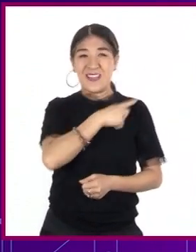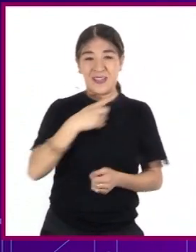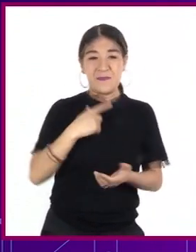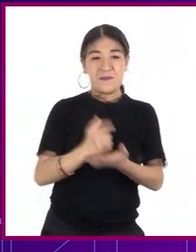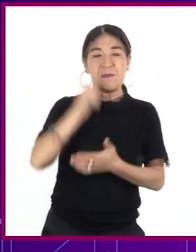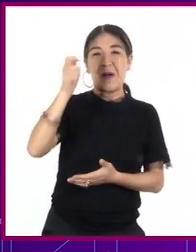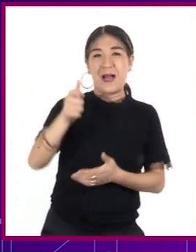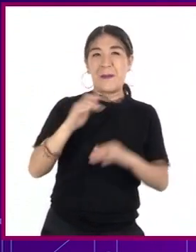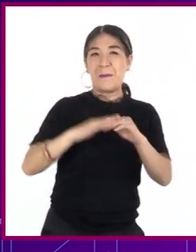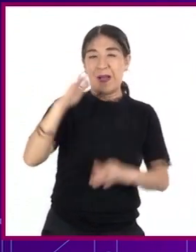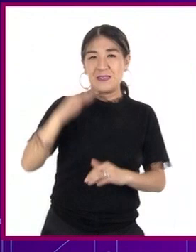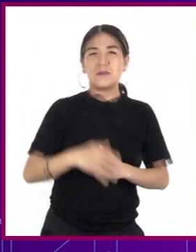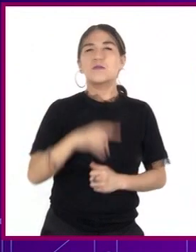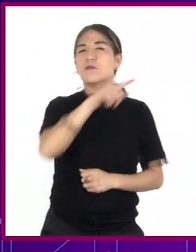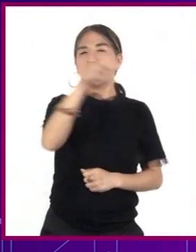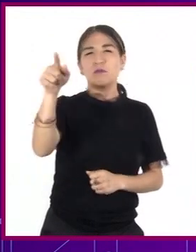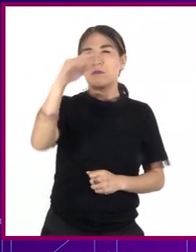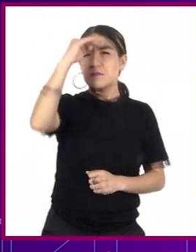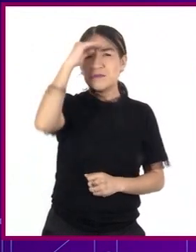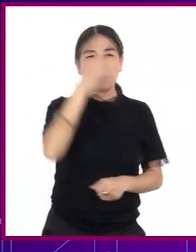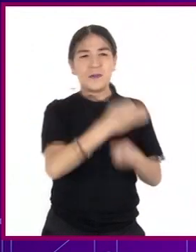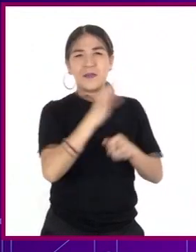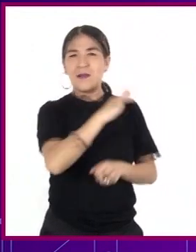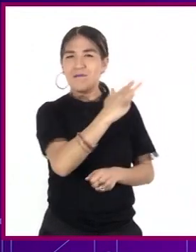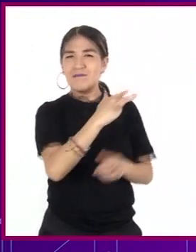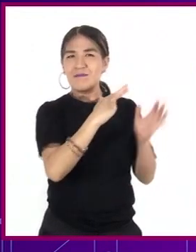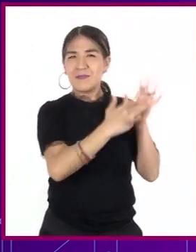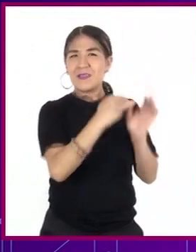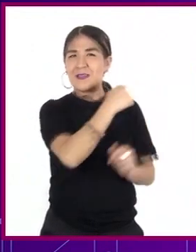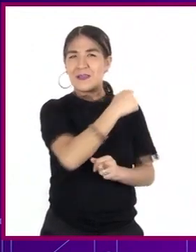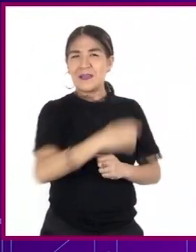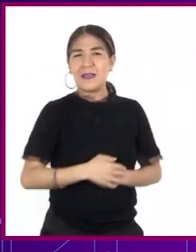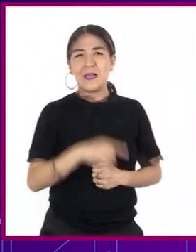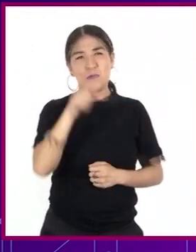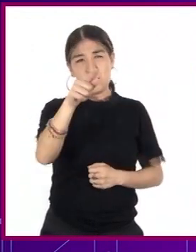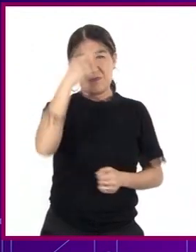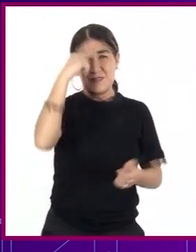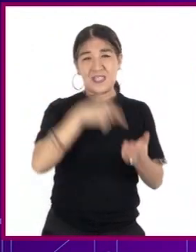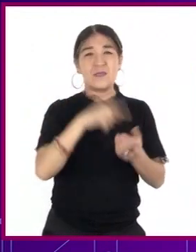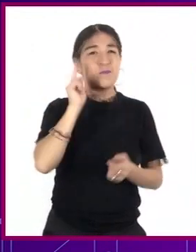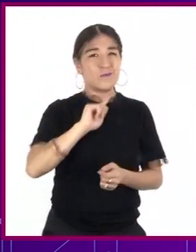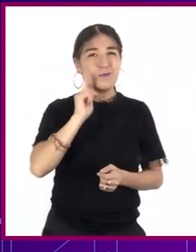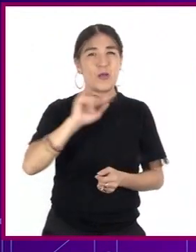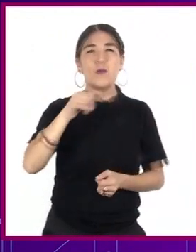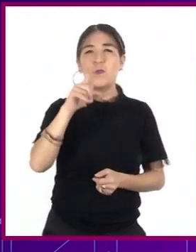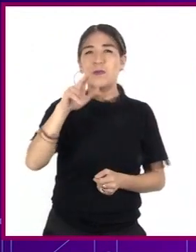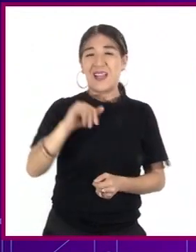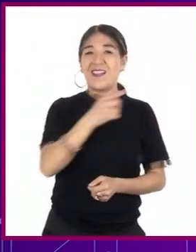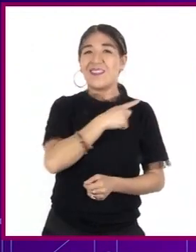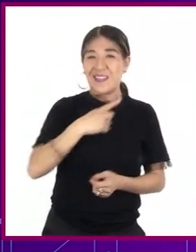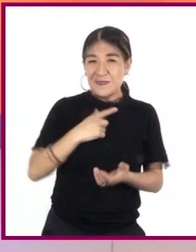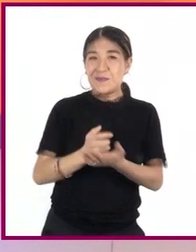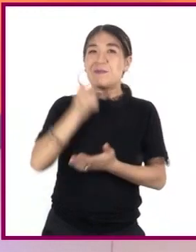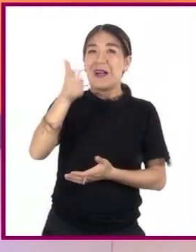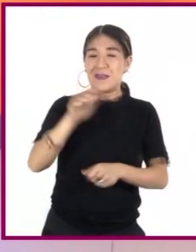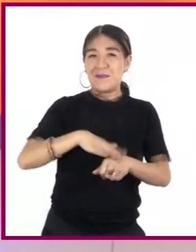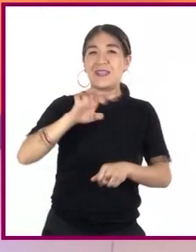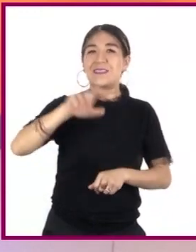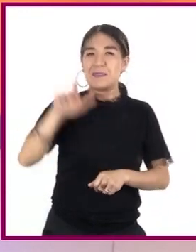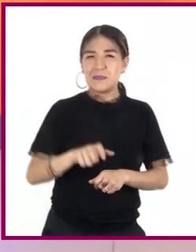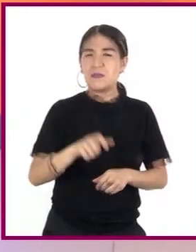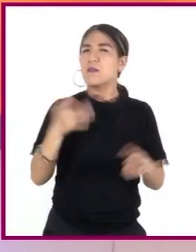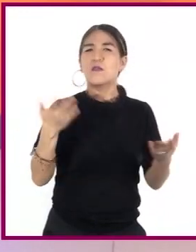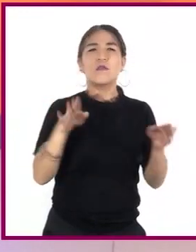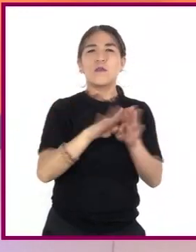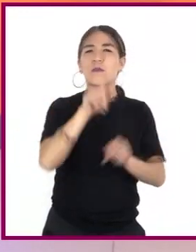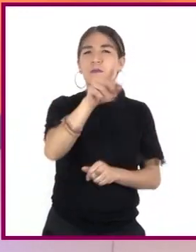un momento y contesten. ¿Consideran que Julia deberá pagar por exceso de equipaje? ¿Cómo